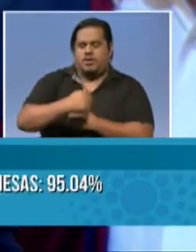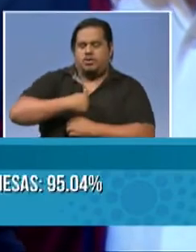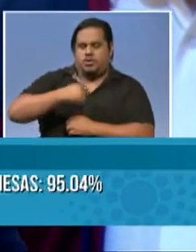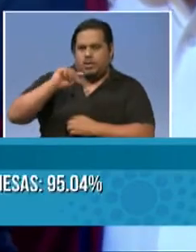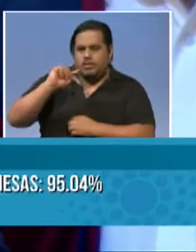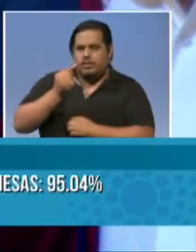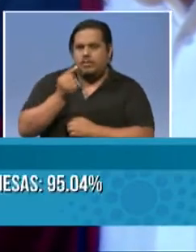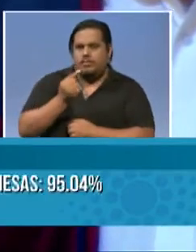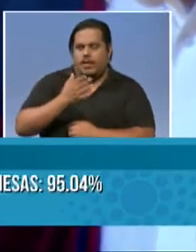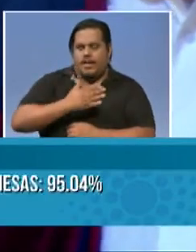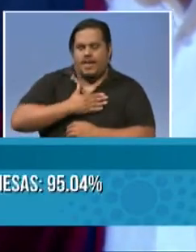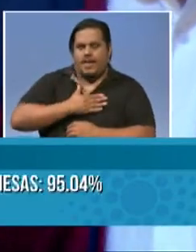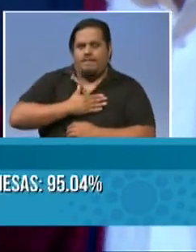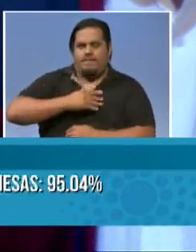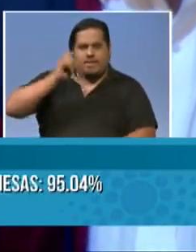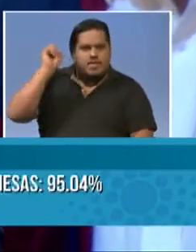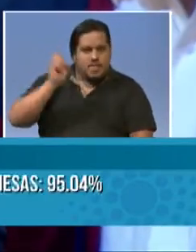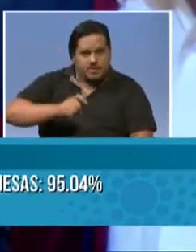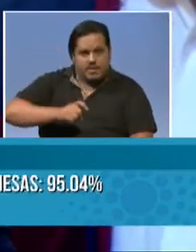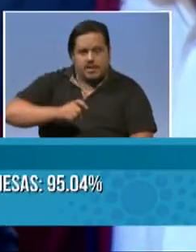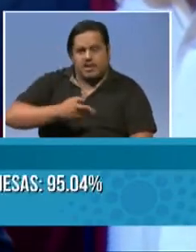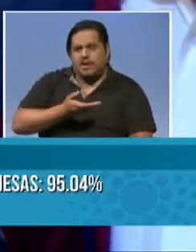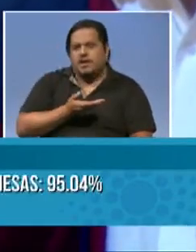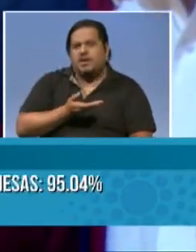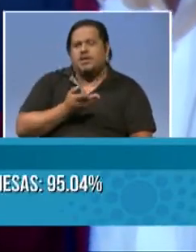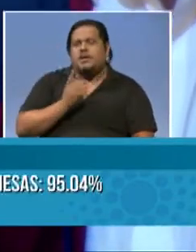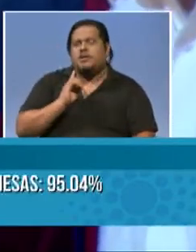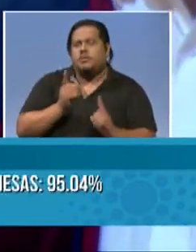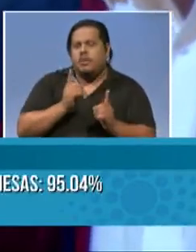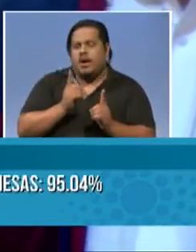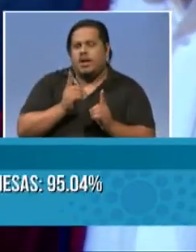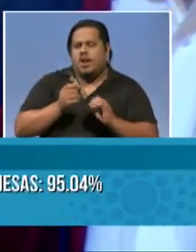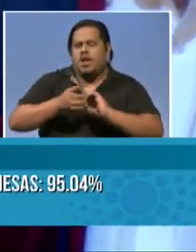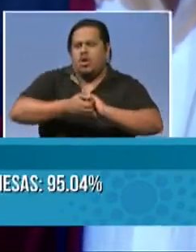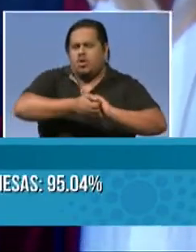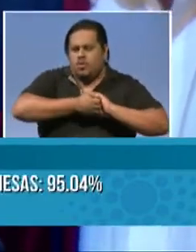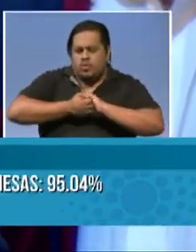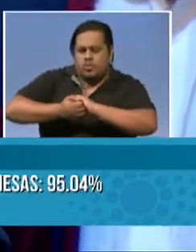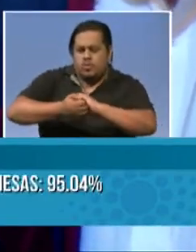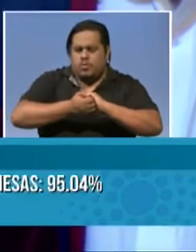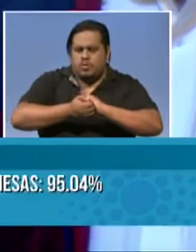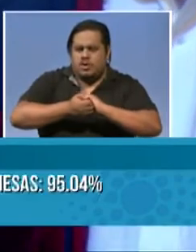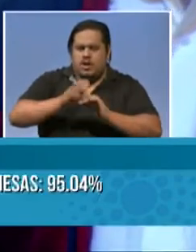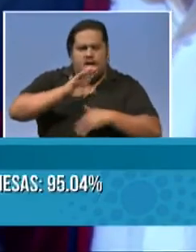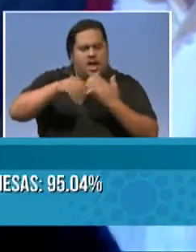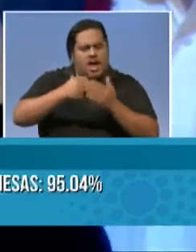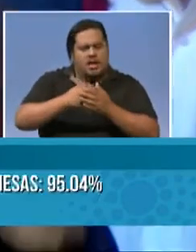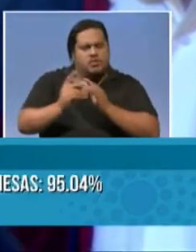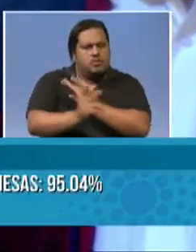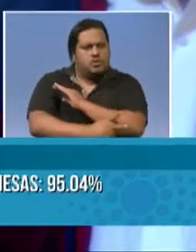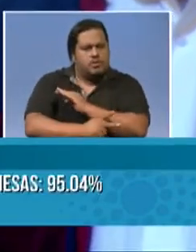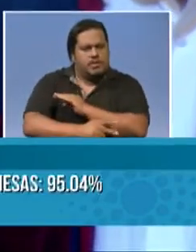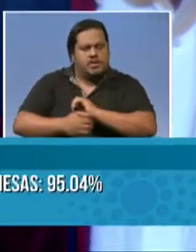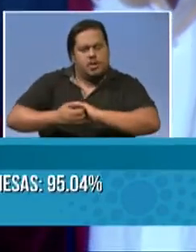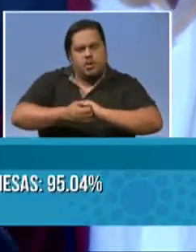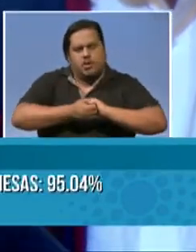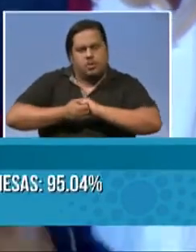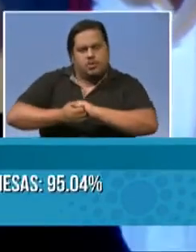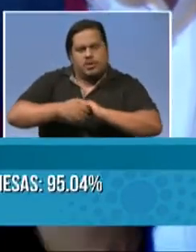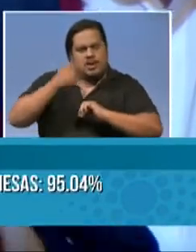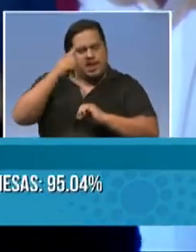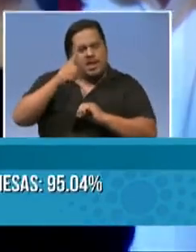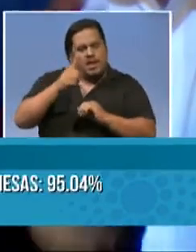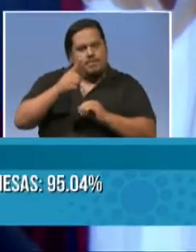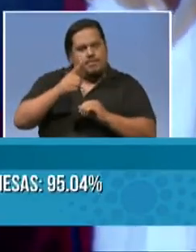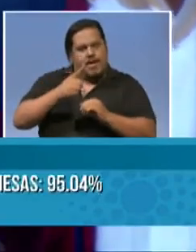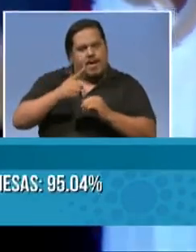Mi deber será unir a esta república. unirla para sacarla adelante y que